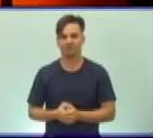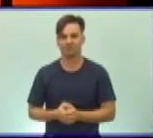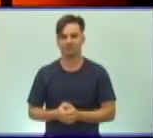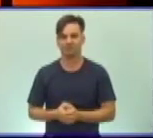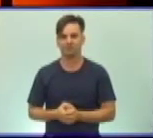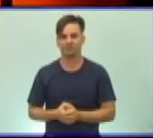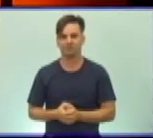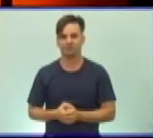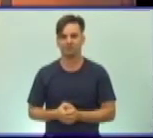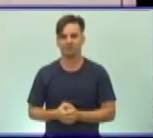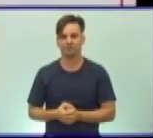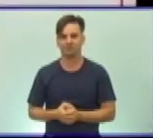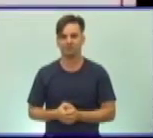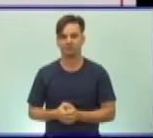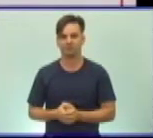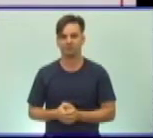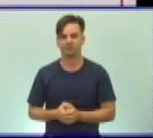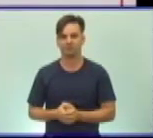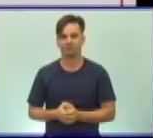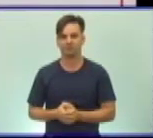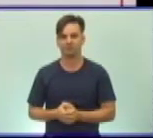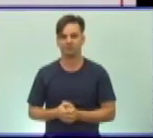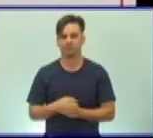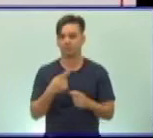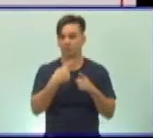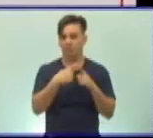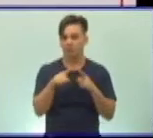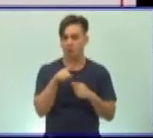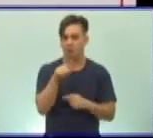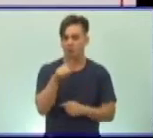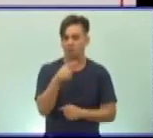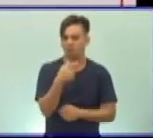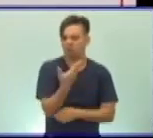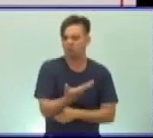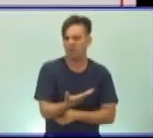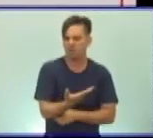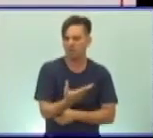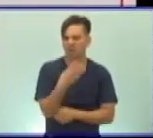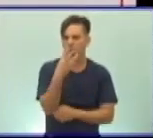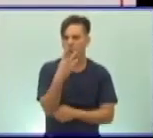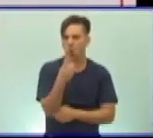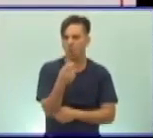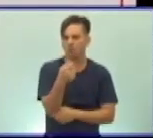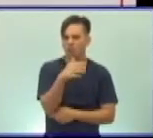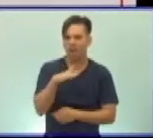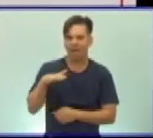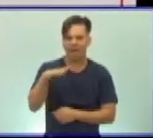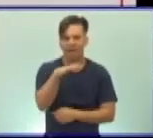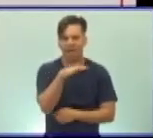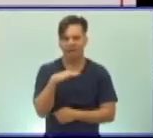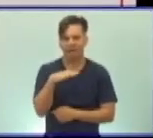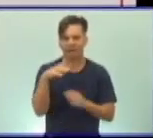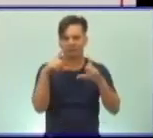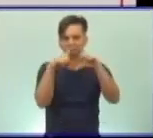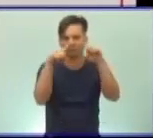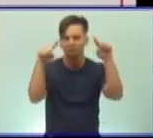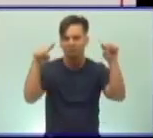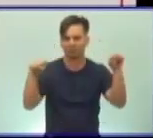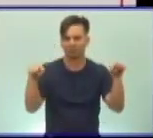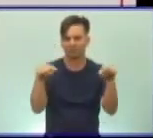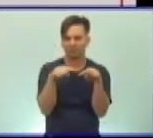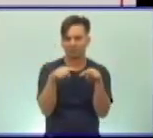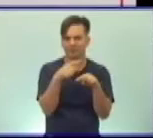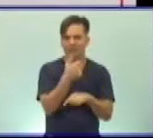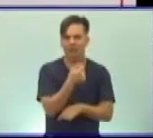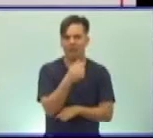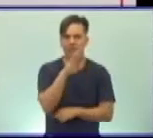ejercicio. Nos dice ahora, calcula el área del trapecio ABCD. Y los